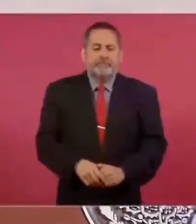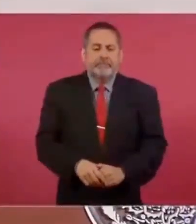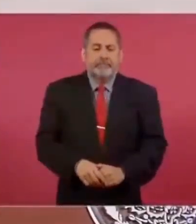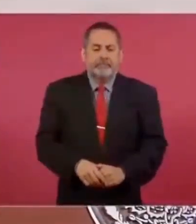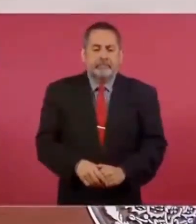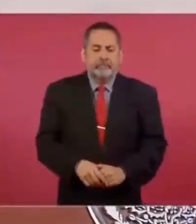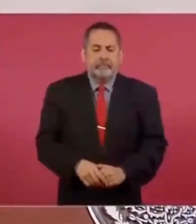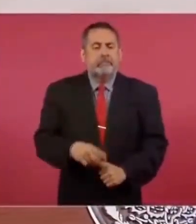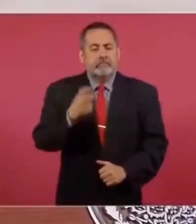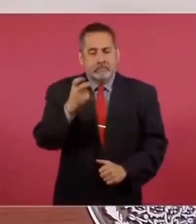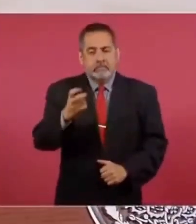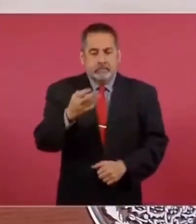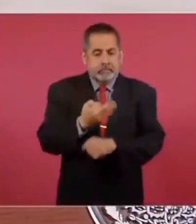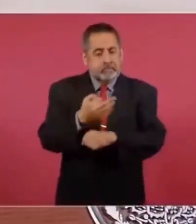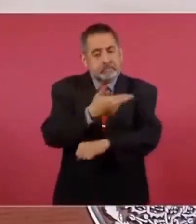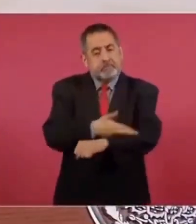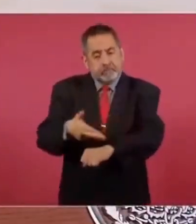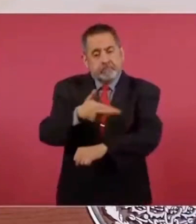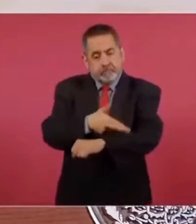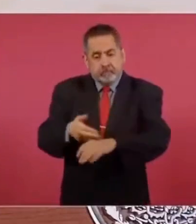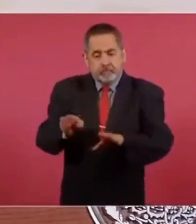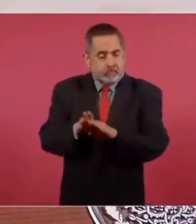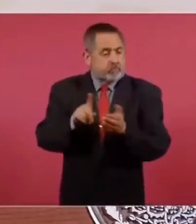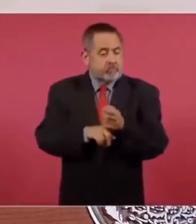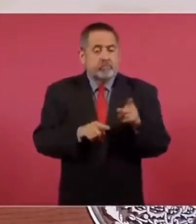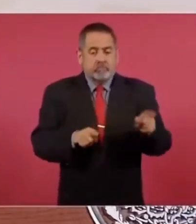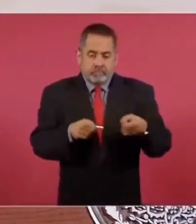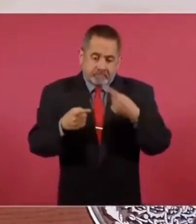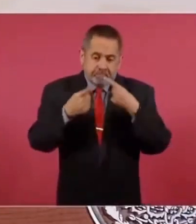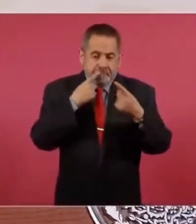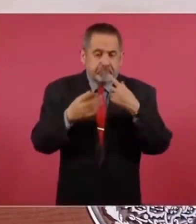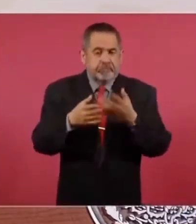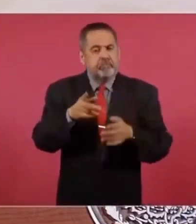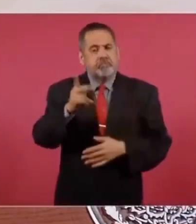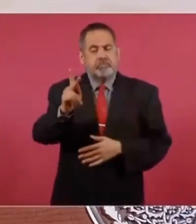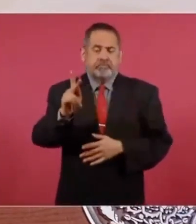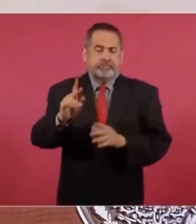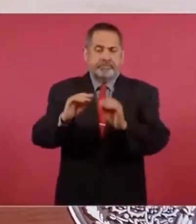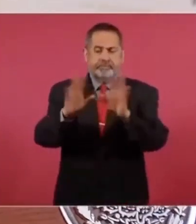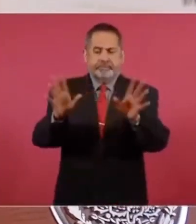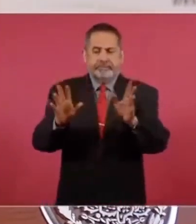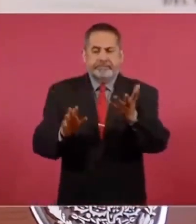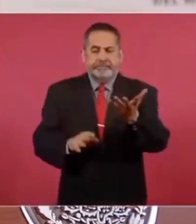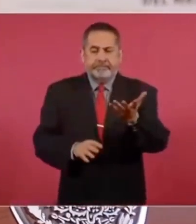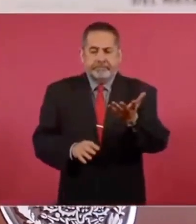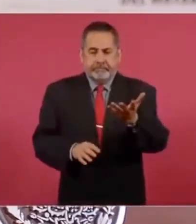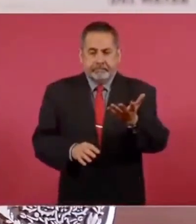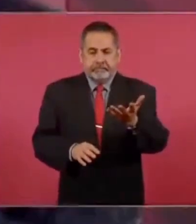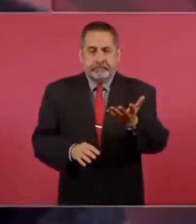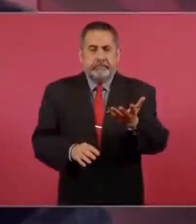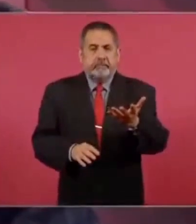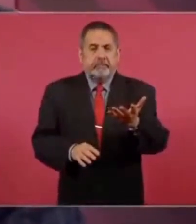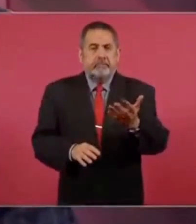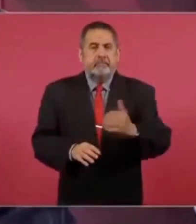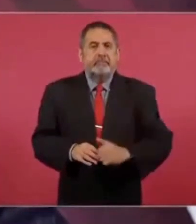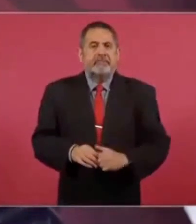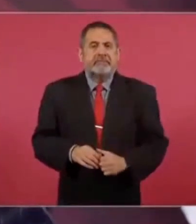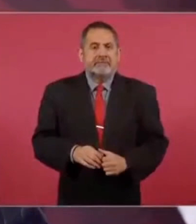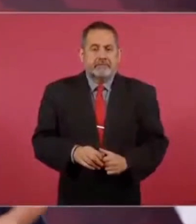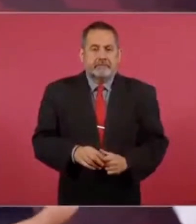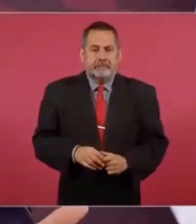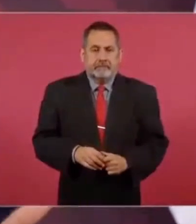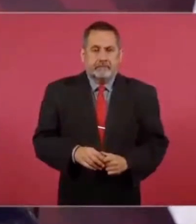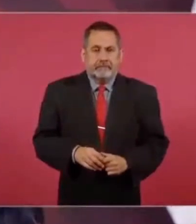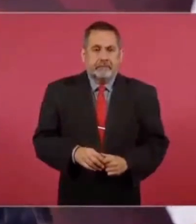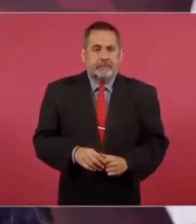Y eso es lo que se está haciendo en este caso. Pero desde luego, cuando vemos